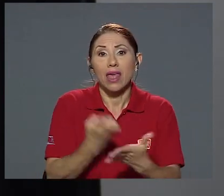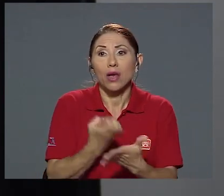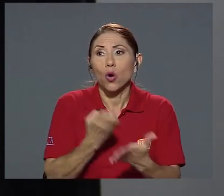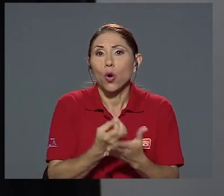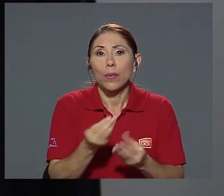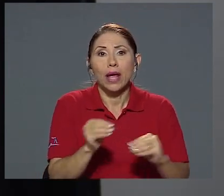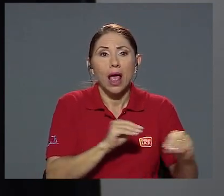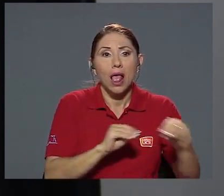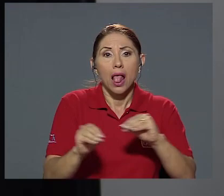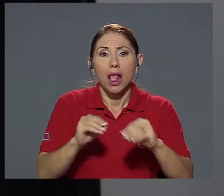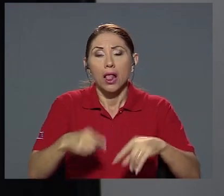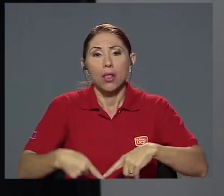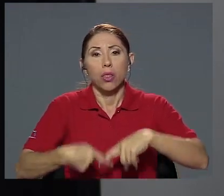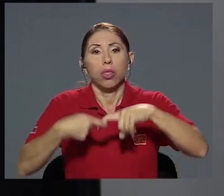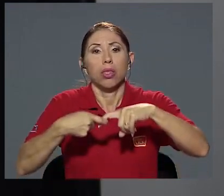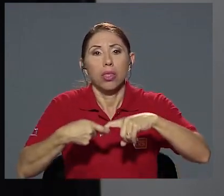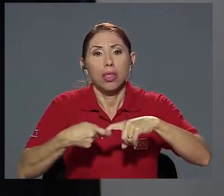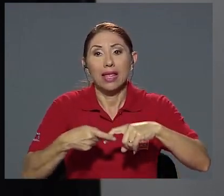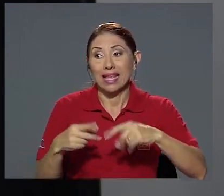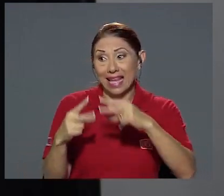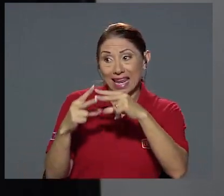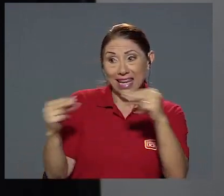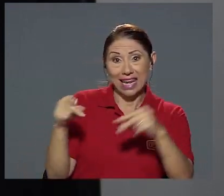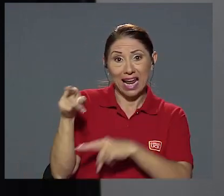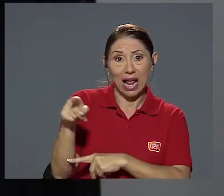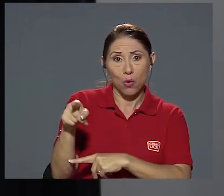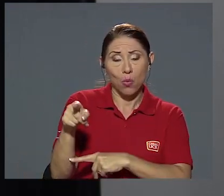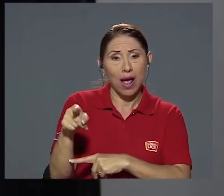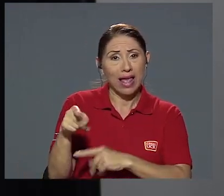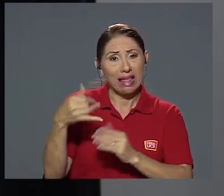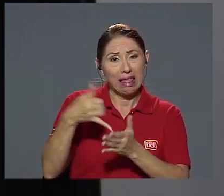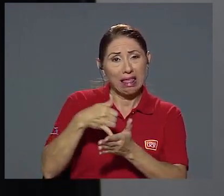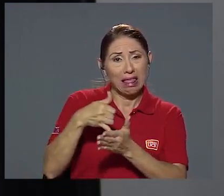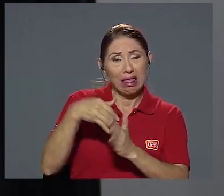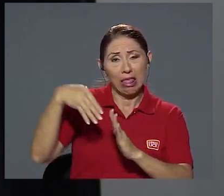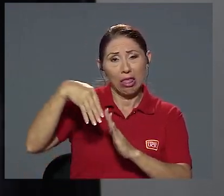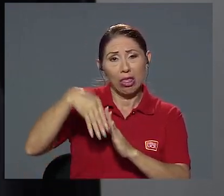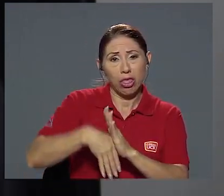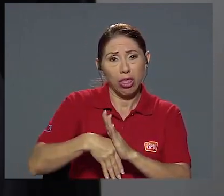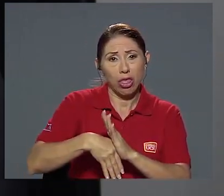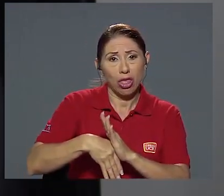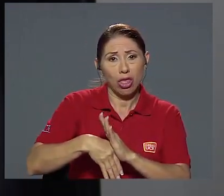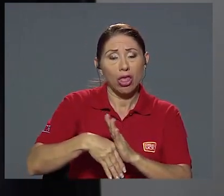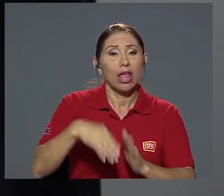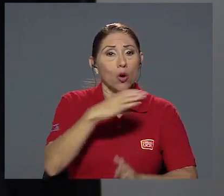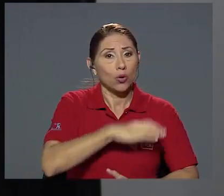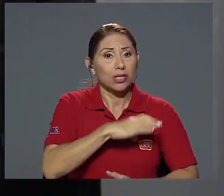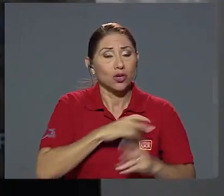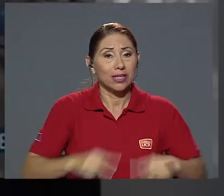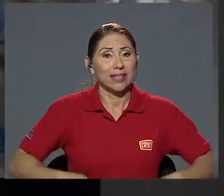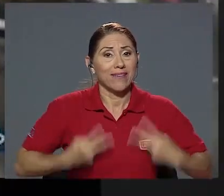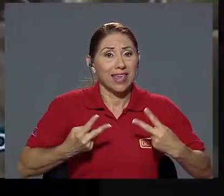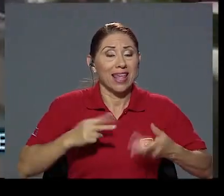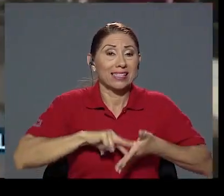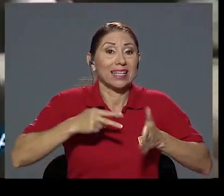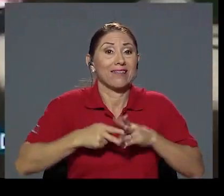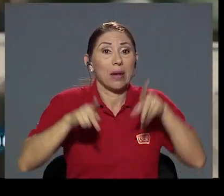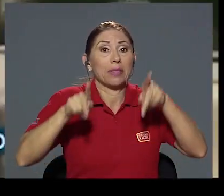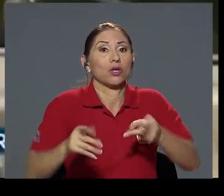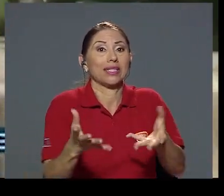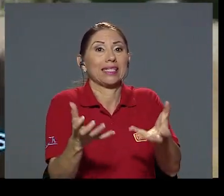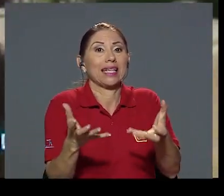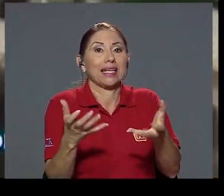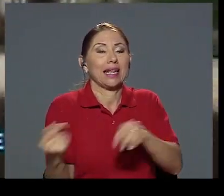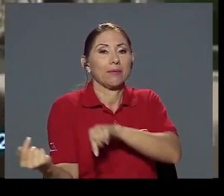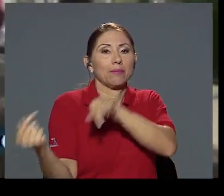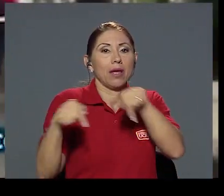en Nicaragua, por supuesto, si se deterioran las condiciones de vida en Nicaragua, sobre todo eso impactará la migración hacia Costa Rica. Pero